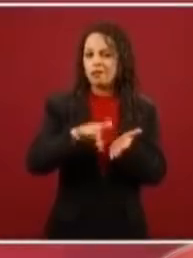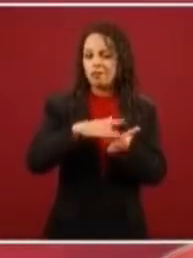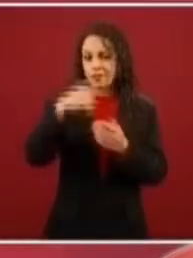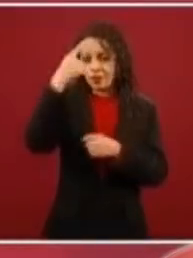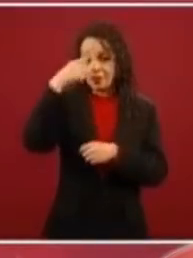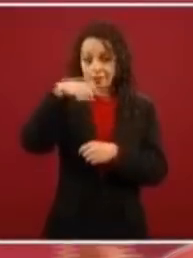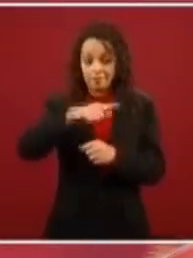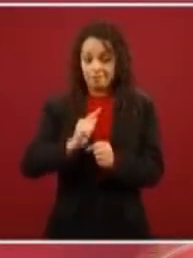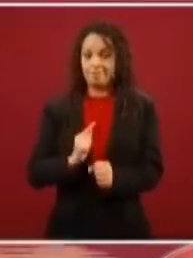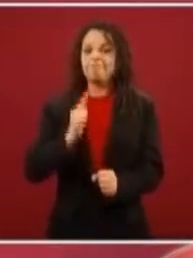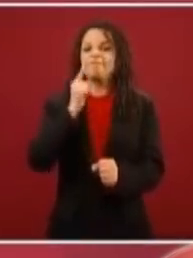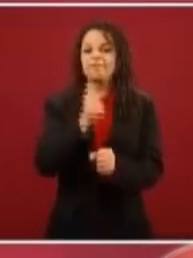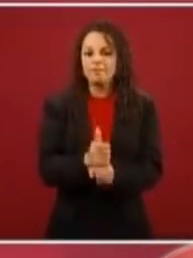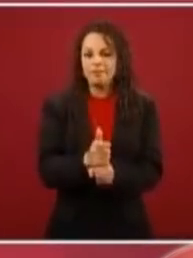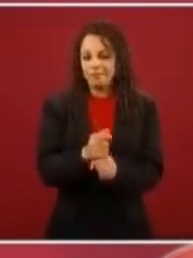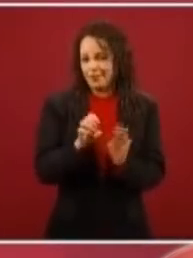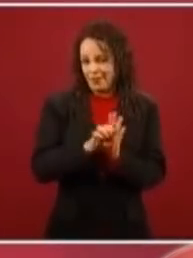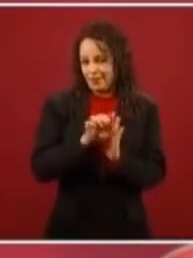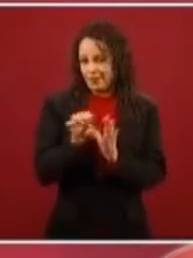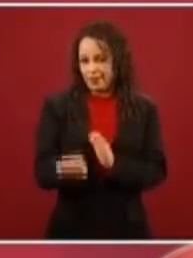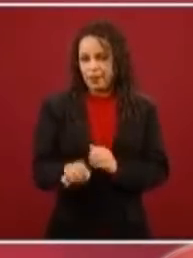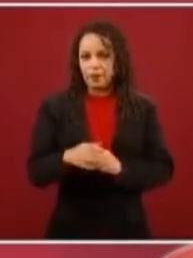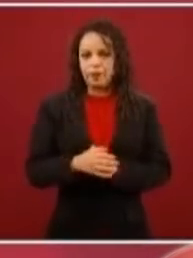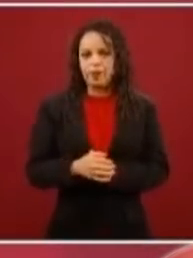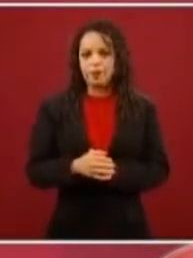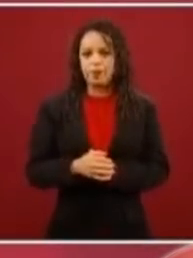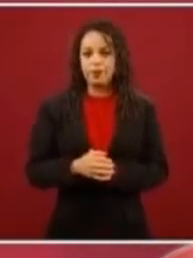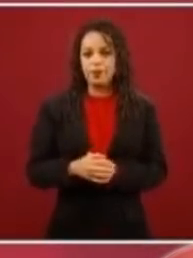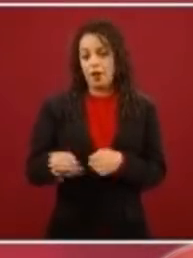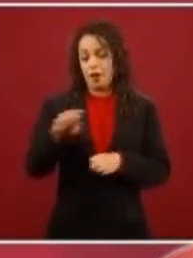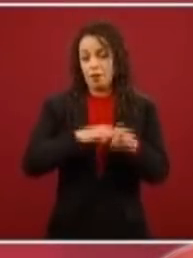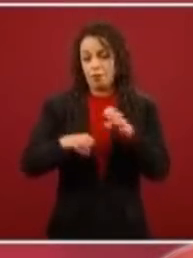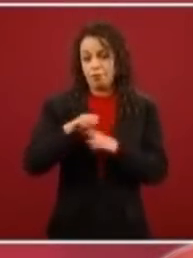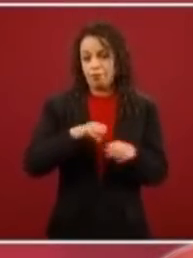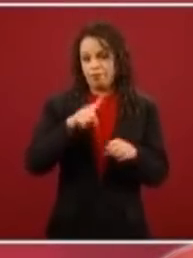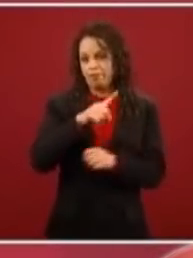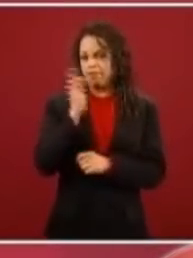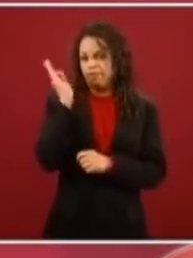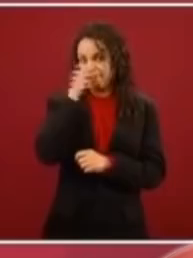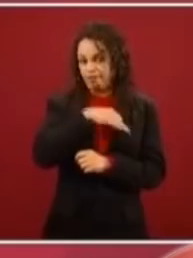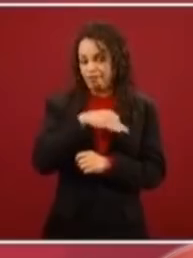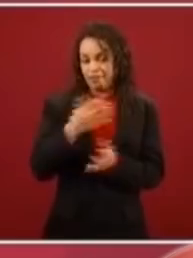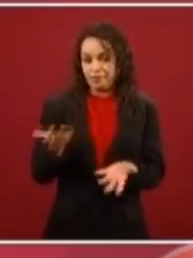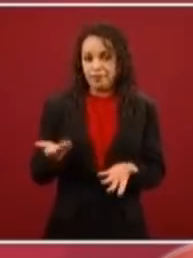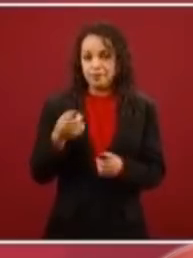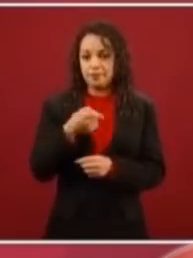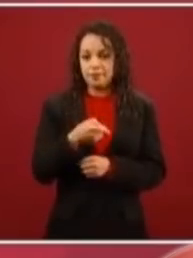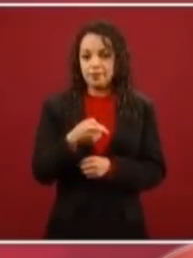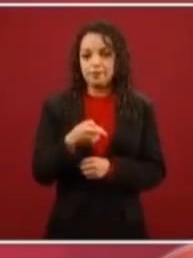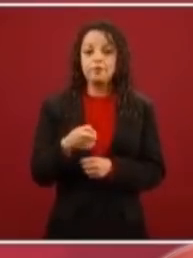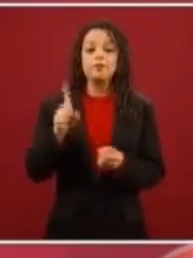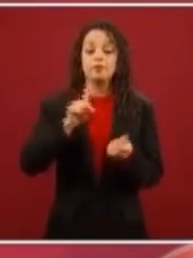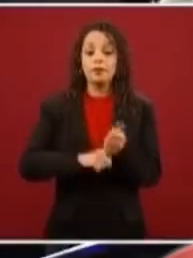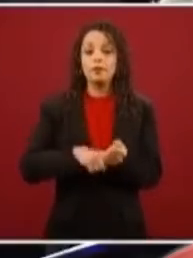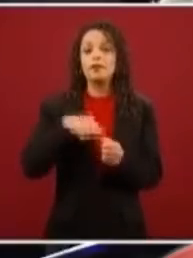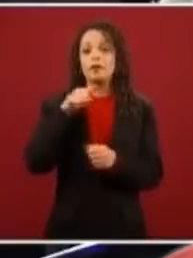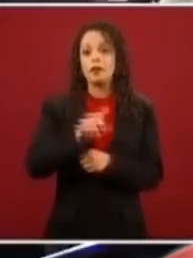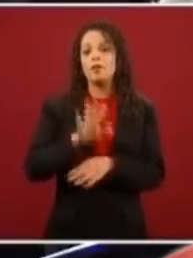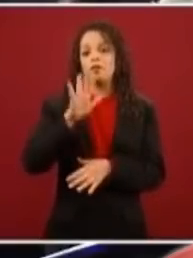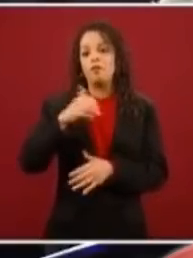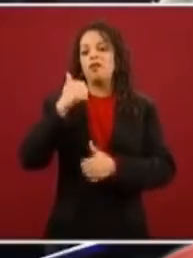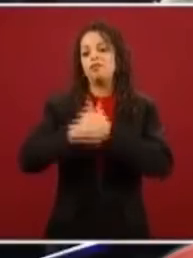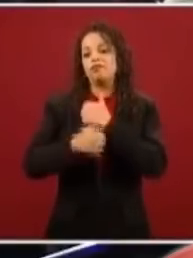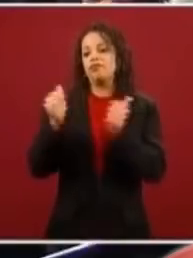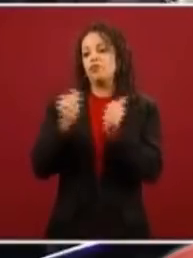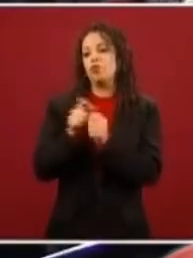por ejemplo, de empresas fachada que terminan siendo, como mencioné hace un momento, una competencia desleal para el empresariado mexicano.